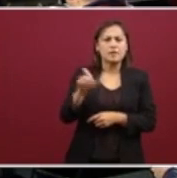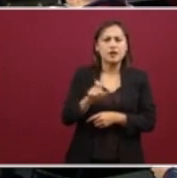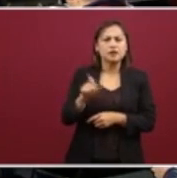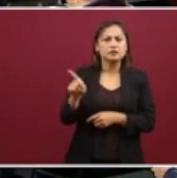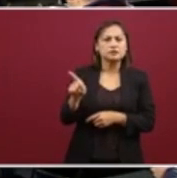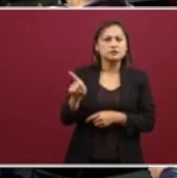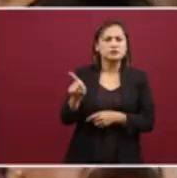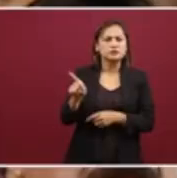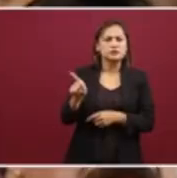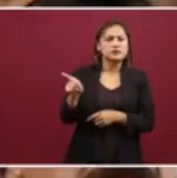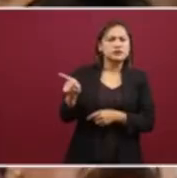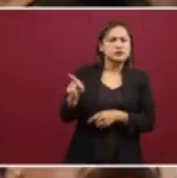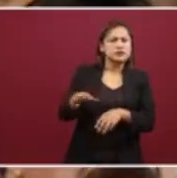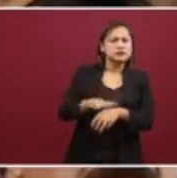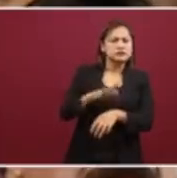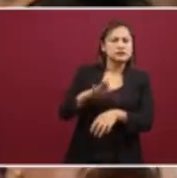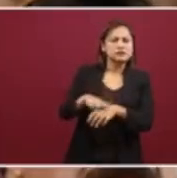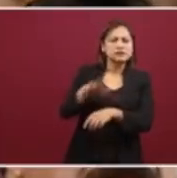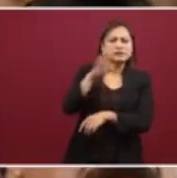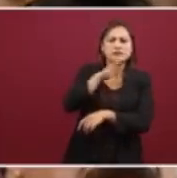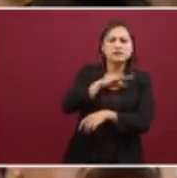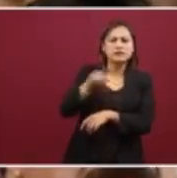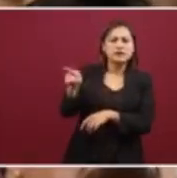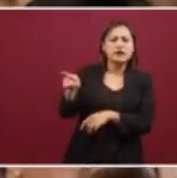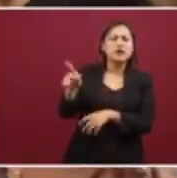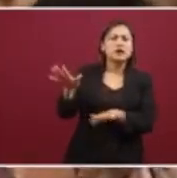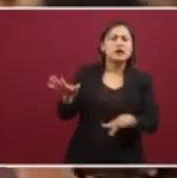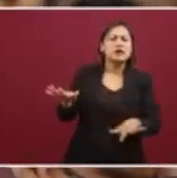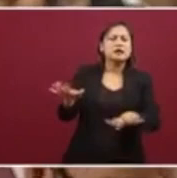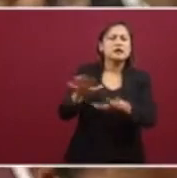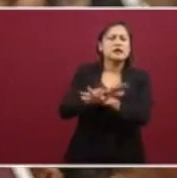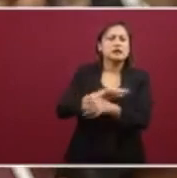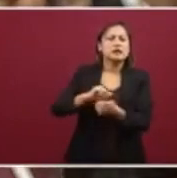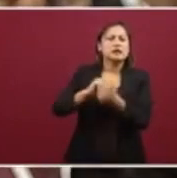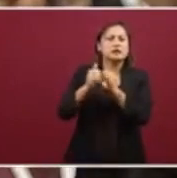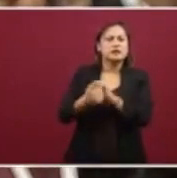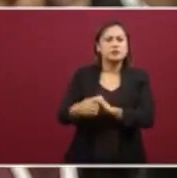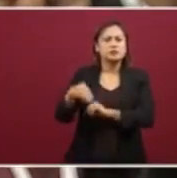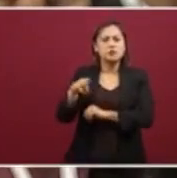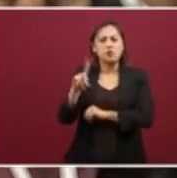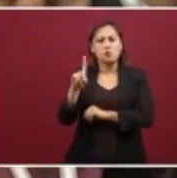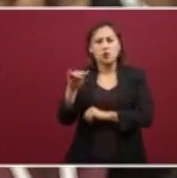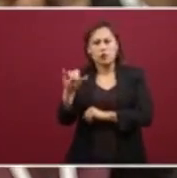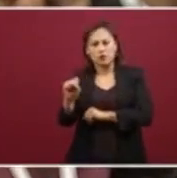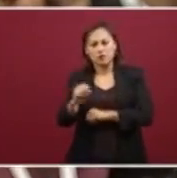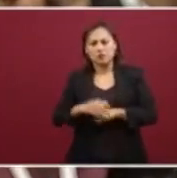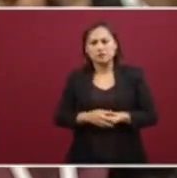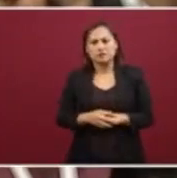un cambio a negativo de perspectiva de Moody's. También llega una